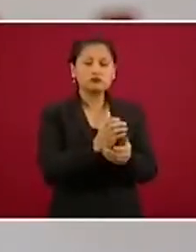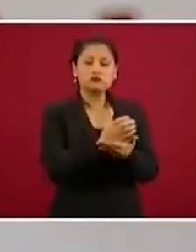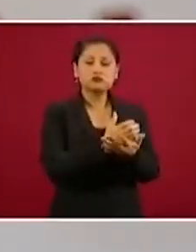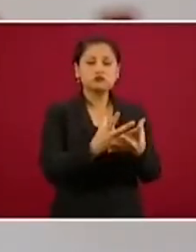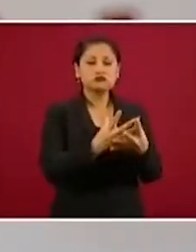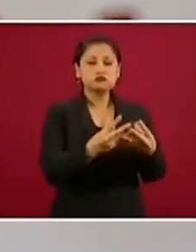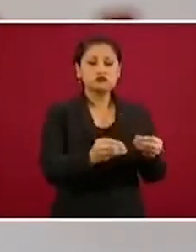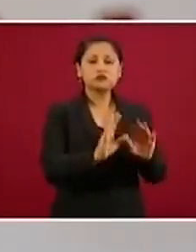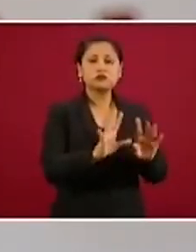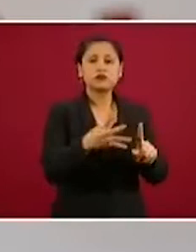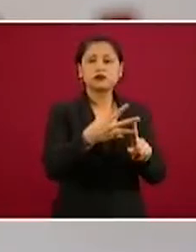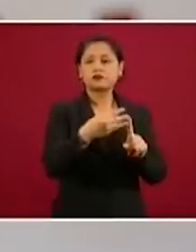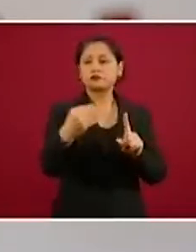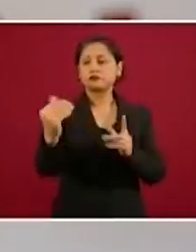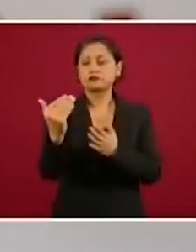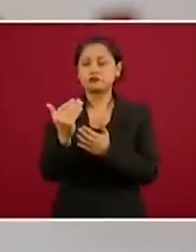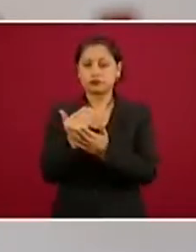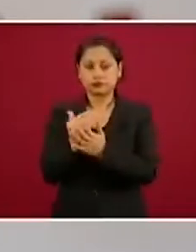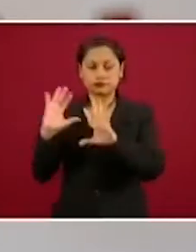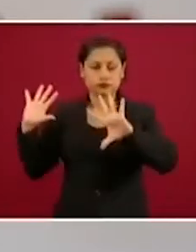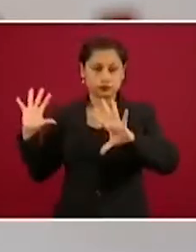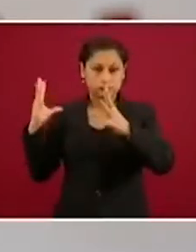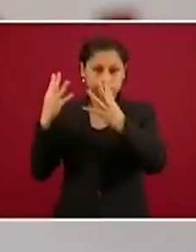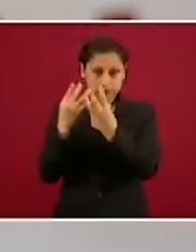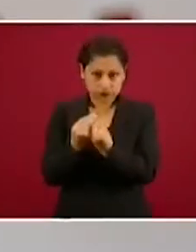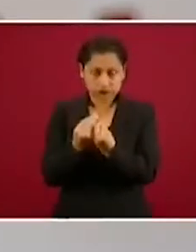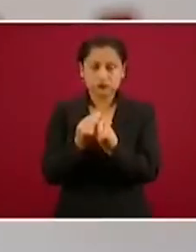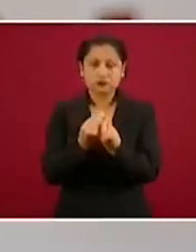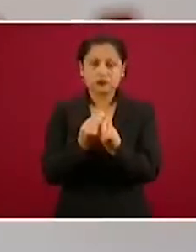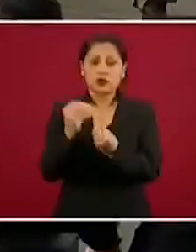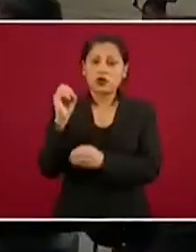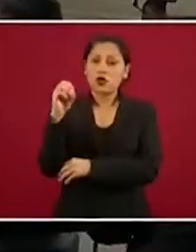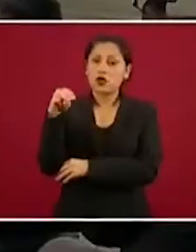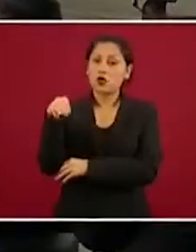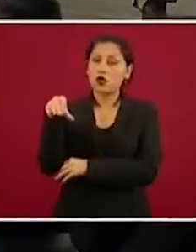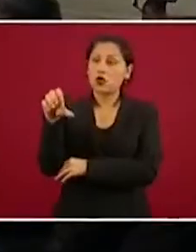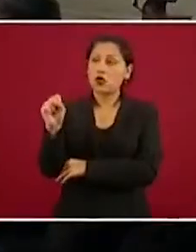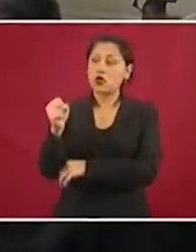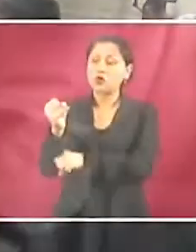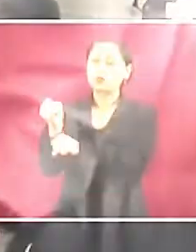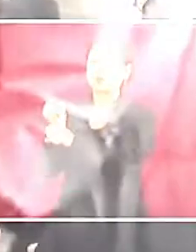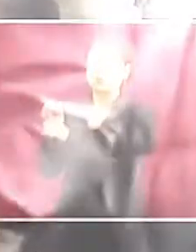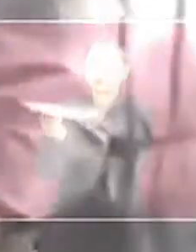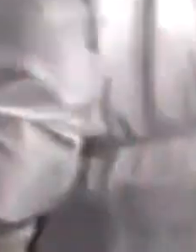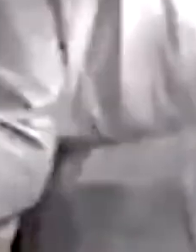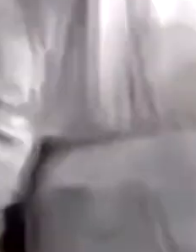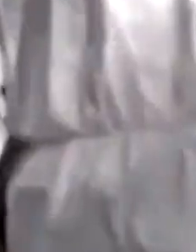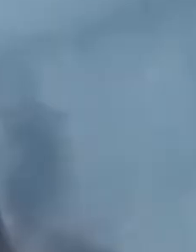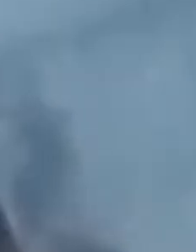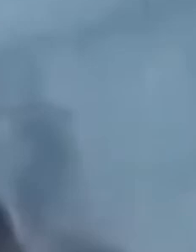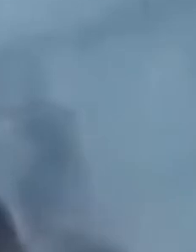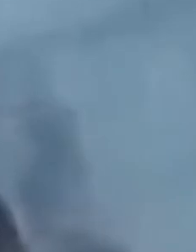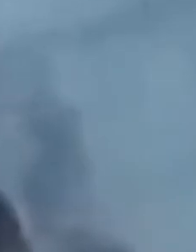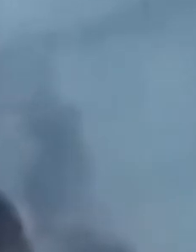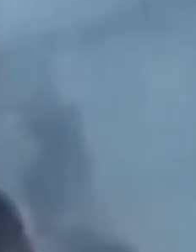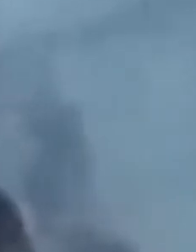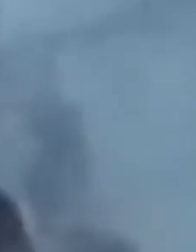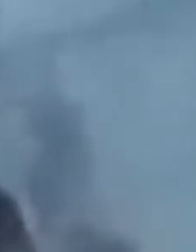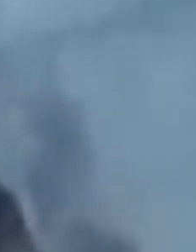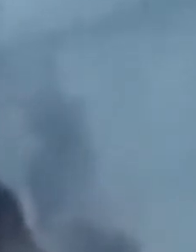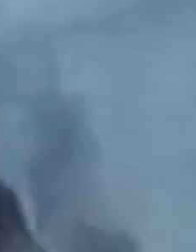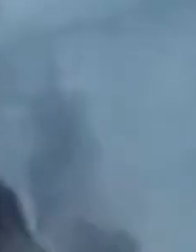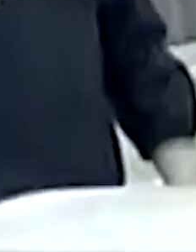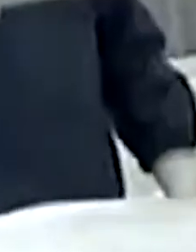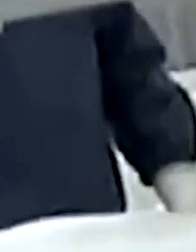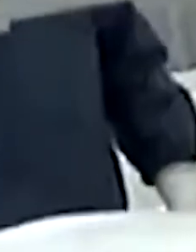salud al pie de la letra, pues es la única manera de frenar contagios en estos momentos. Estamos a un par de semanas de entrar a la fase más